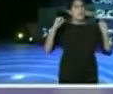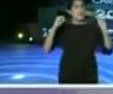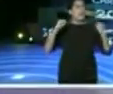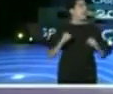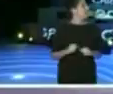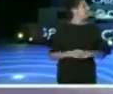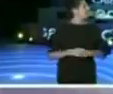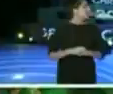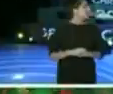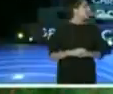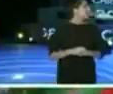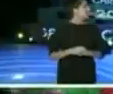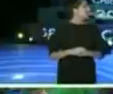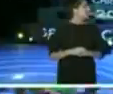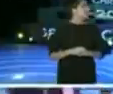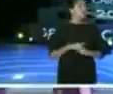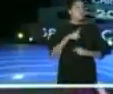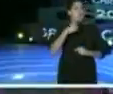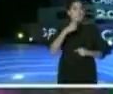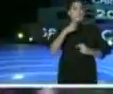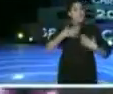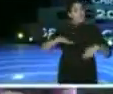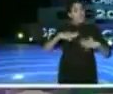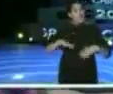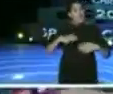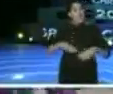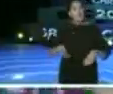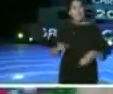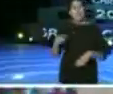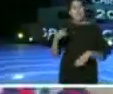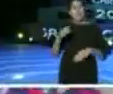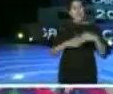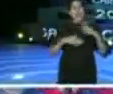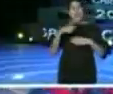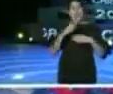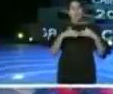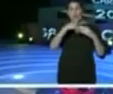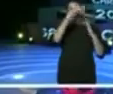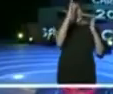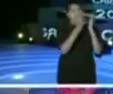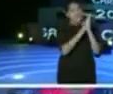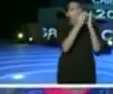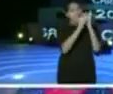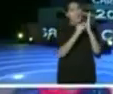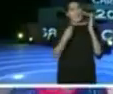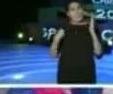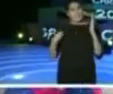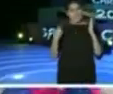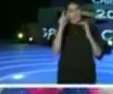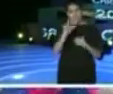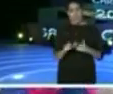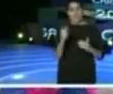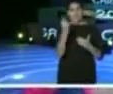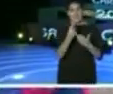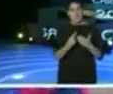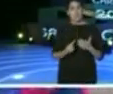Qué colorido, ¿eh? Un diseño de Javier Franquis, autor del cartel del carnaval de Santa Cruz de Tenerife en esta edición 2016. No le entrega,